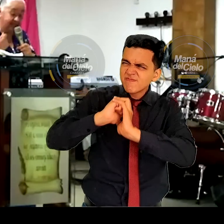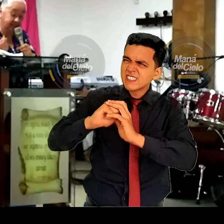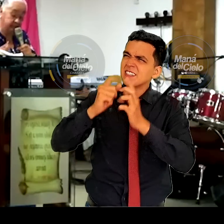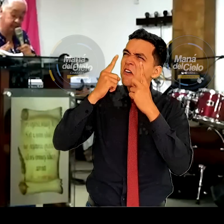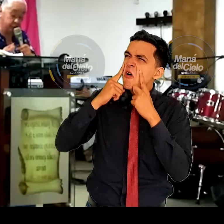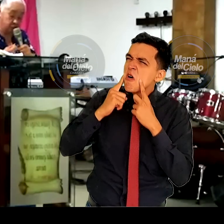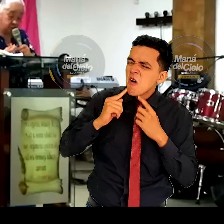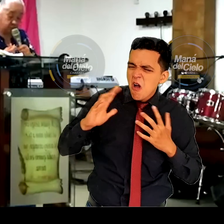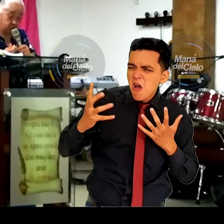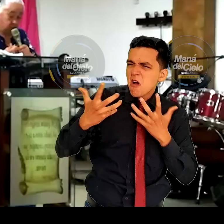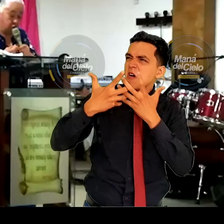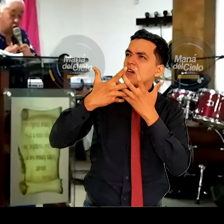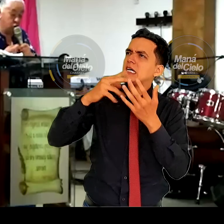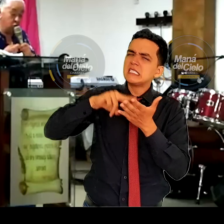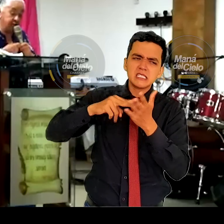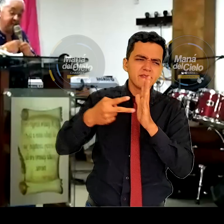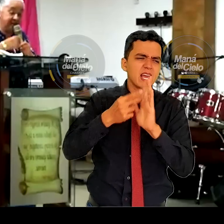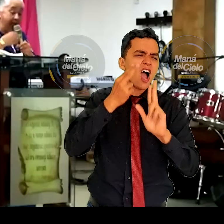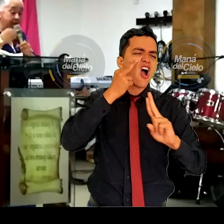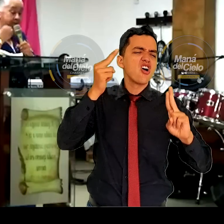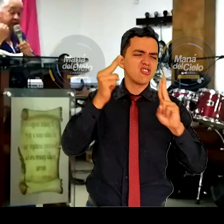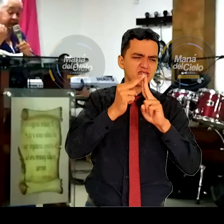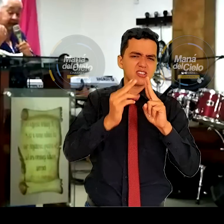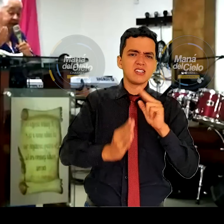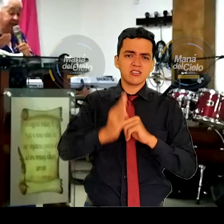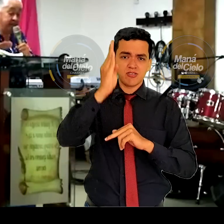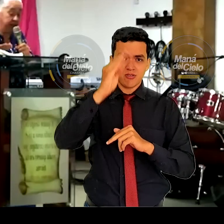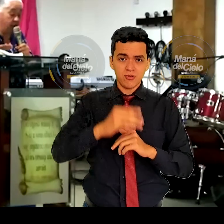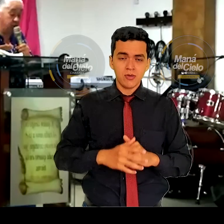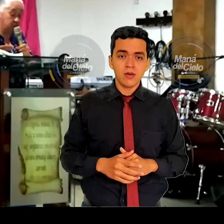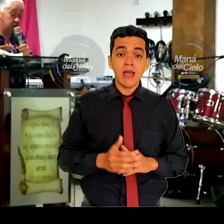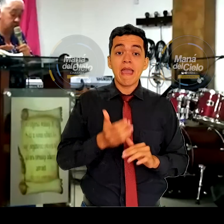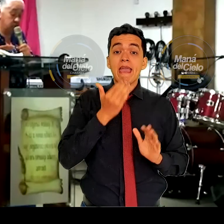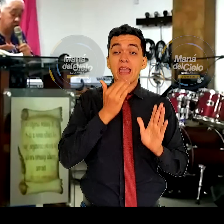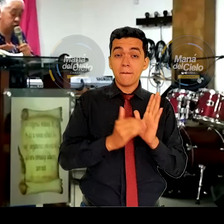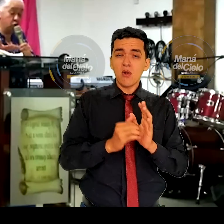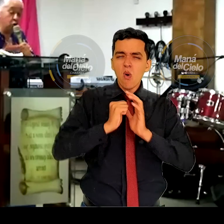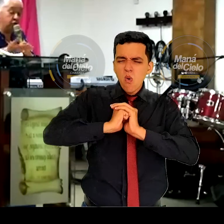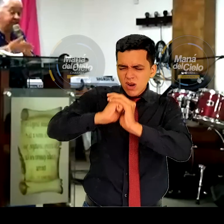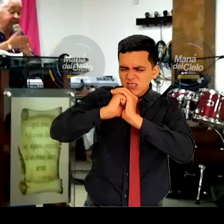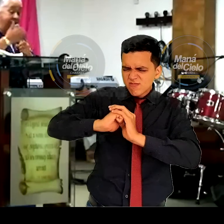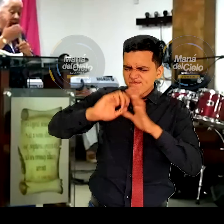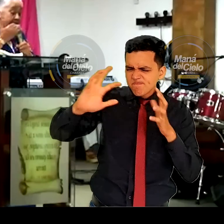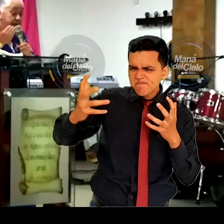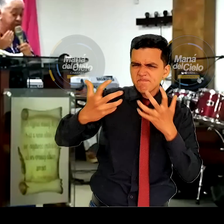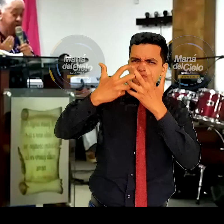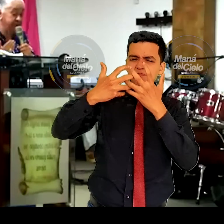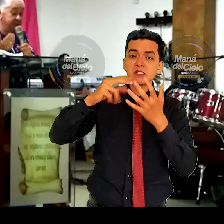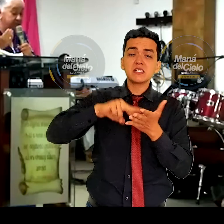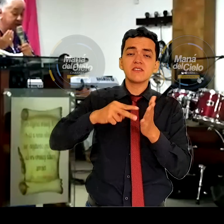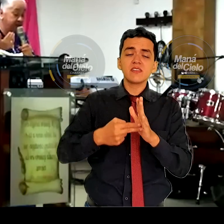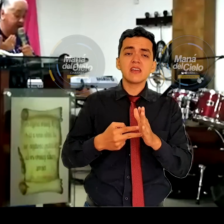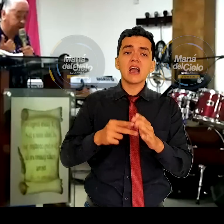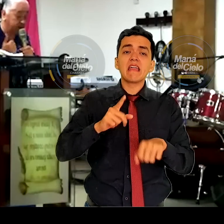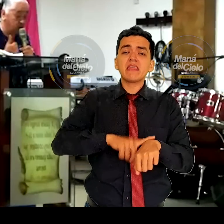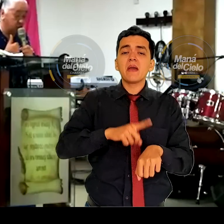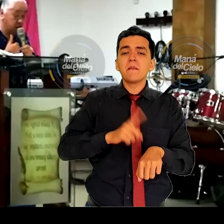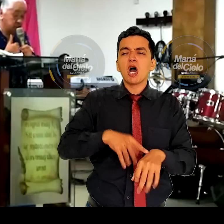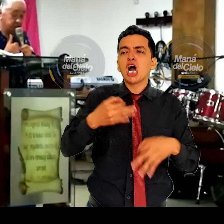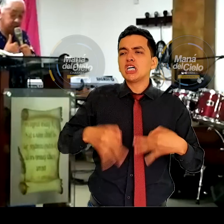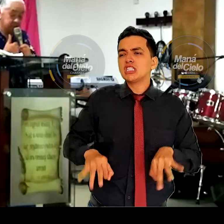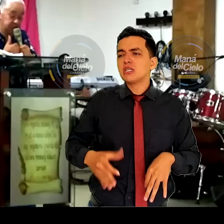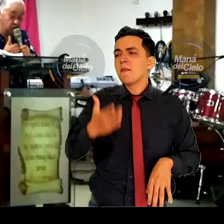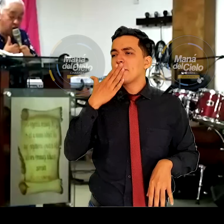un pasatiempo. No dice a fin de cantar mejor, no dice a fin de predicar